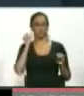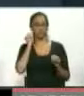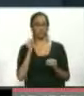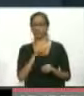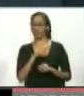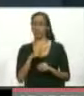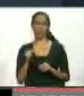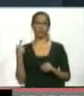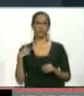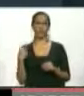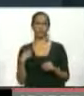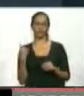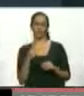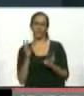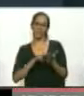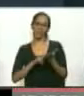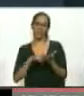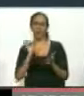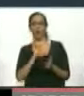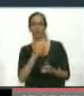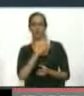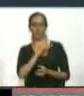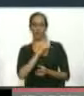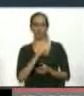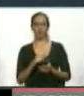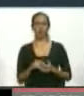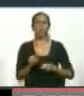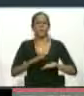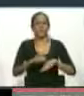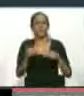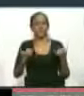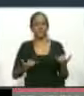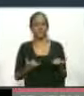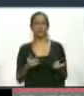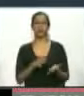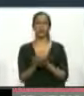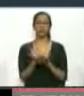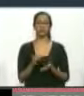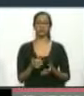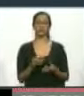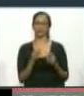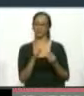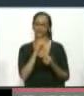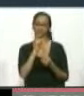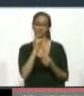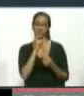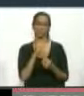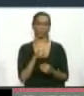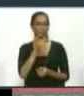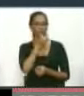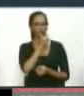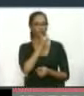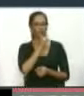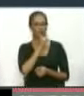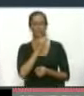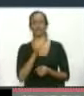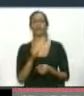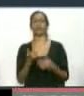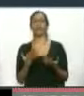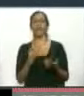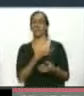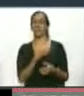radica tanto en si es verdadero o falso porque ya resulta bastante difícil de digerir el tener que asumir que es